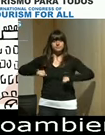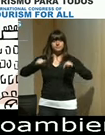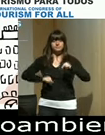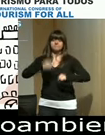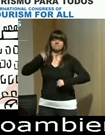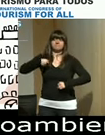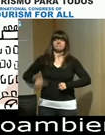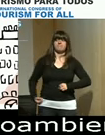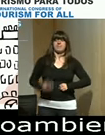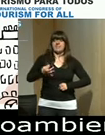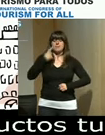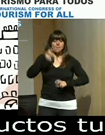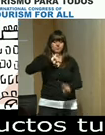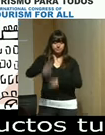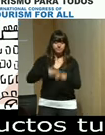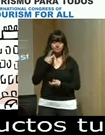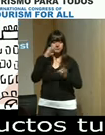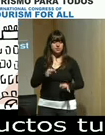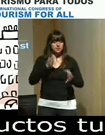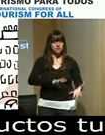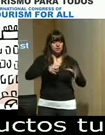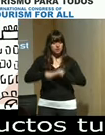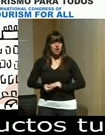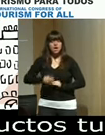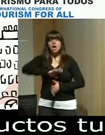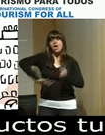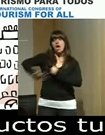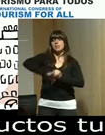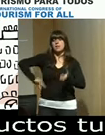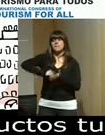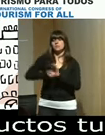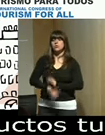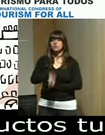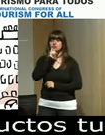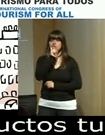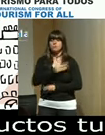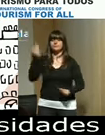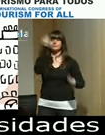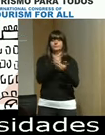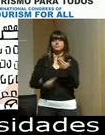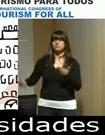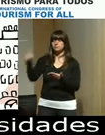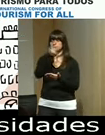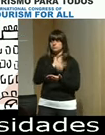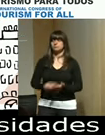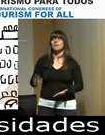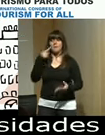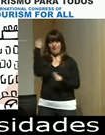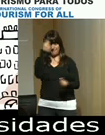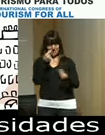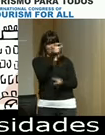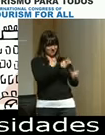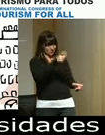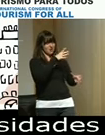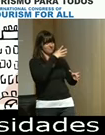de elaborarlo, basarse en el método Design Thinking. Recordemos que los mayores valoran por encima de todo que los productos les hagan